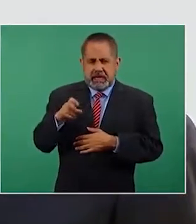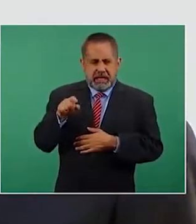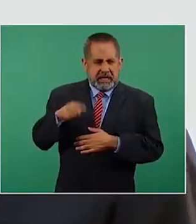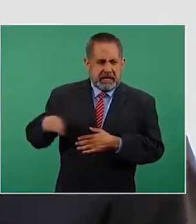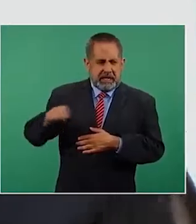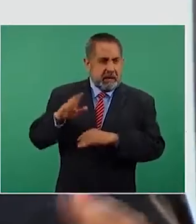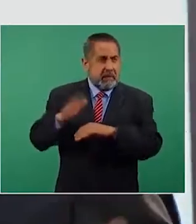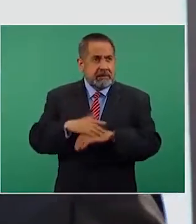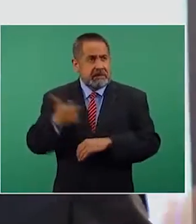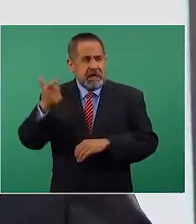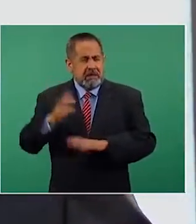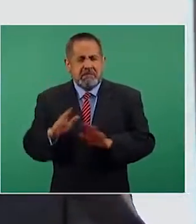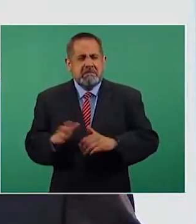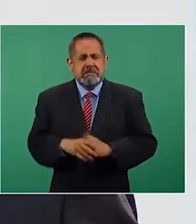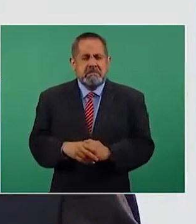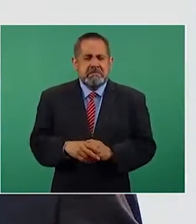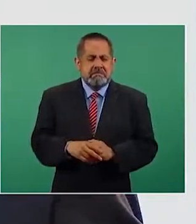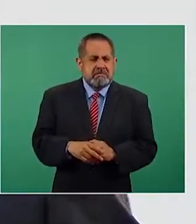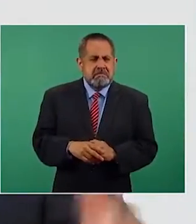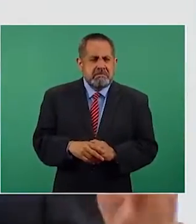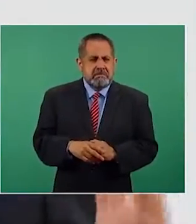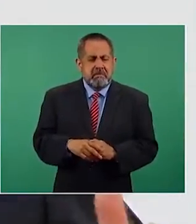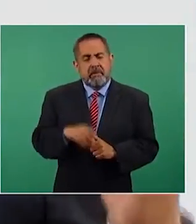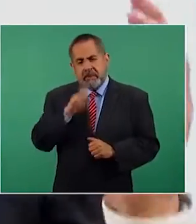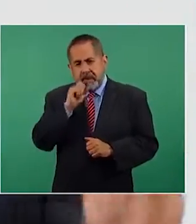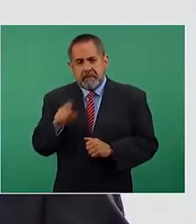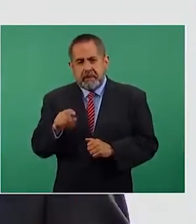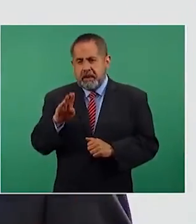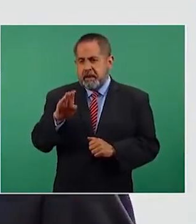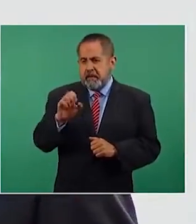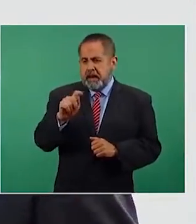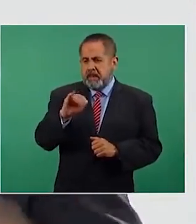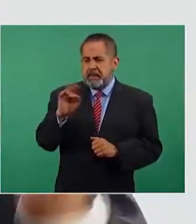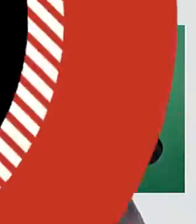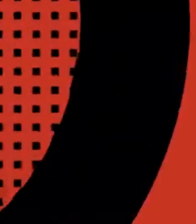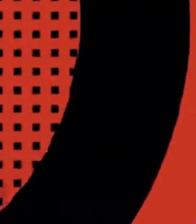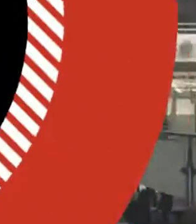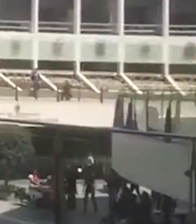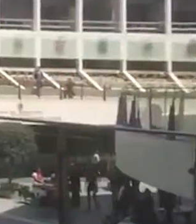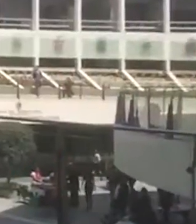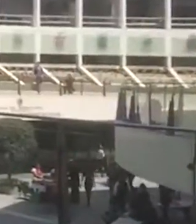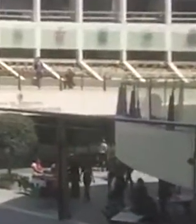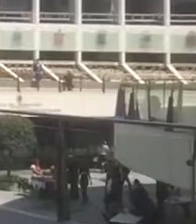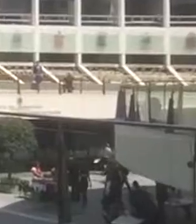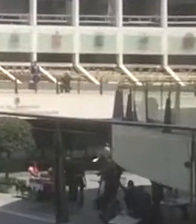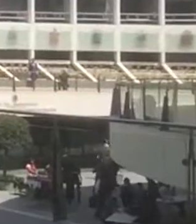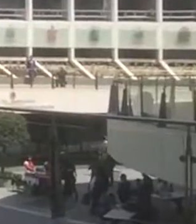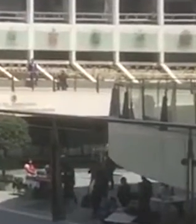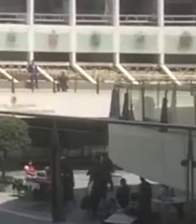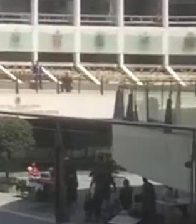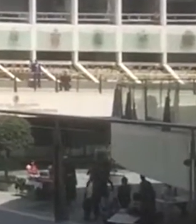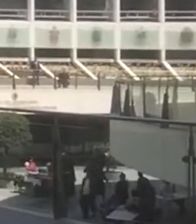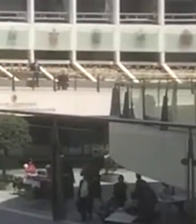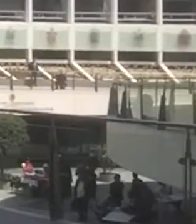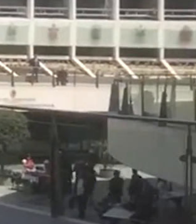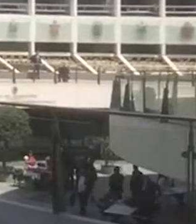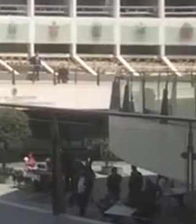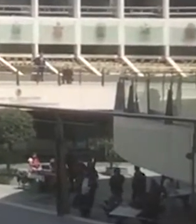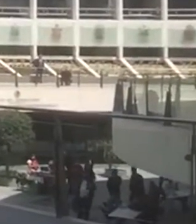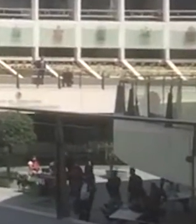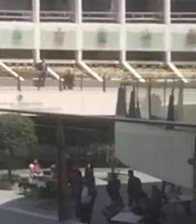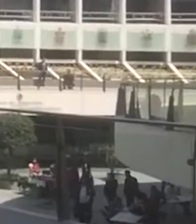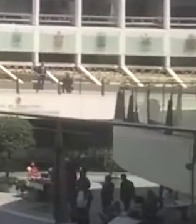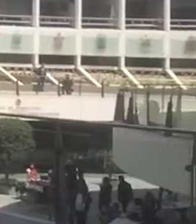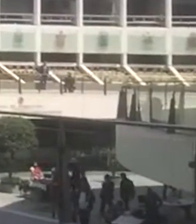muy cara. Además, Beatriz ya tiene su trabajo. Lo más importante, efectuado en la conferencia